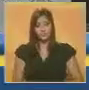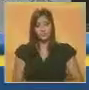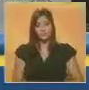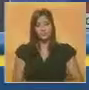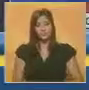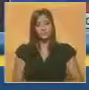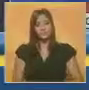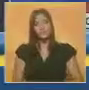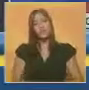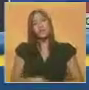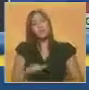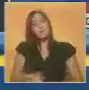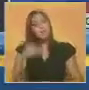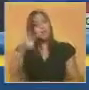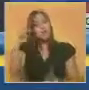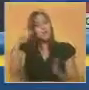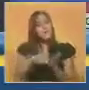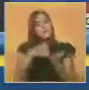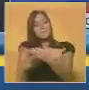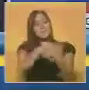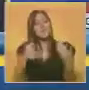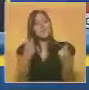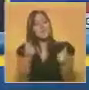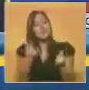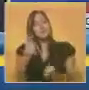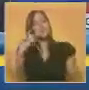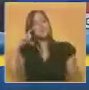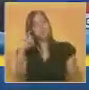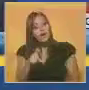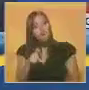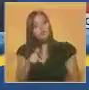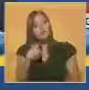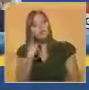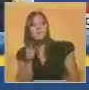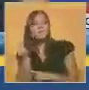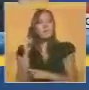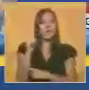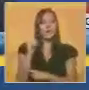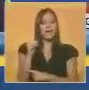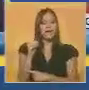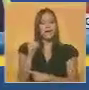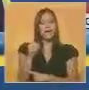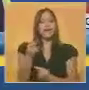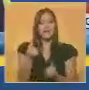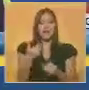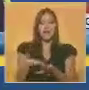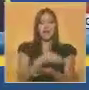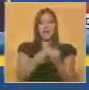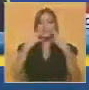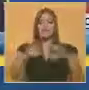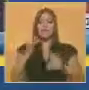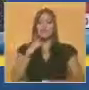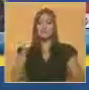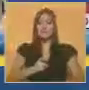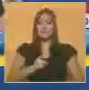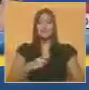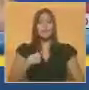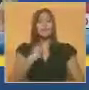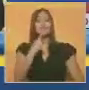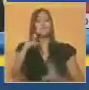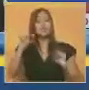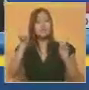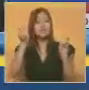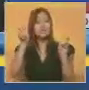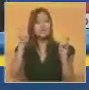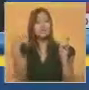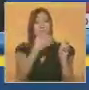nacional más de 2000 millones de bolívares fuertes adicionales al presupuesto ordinario y que para mejorar